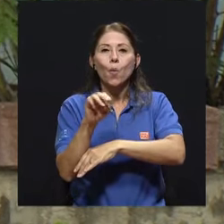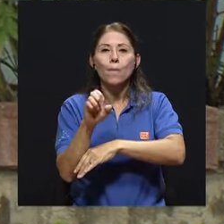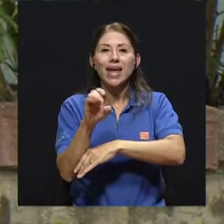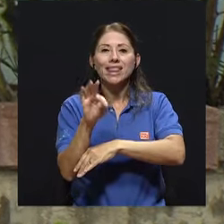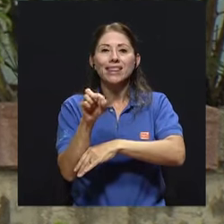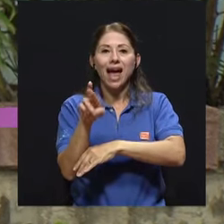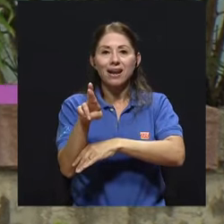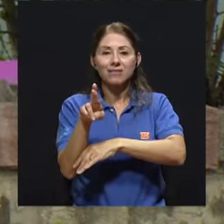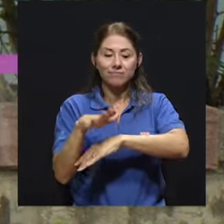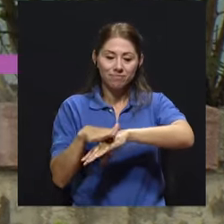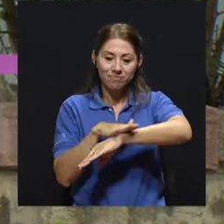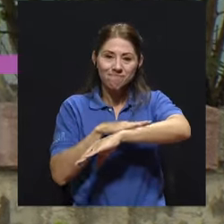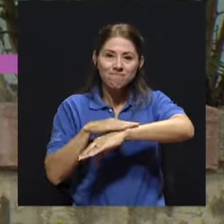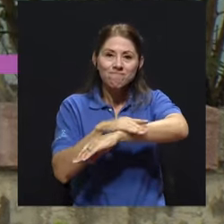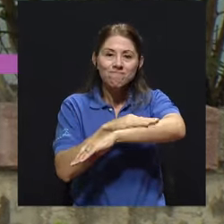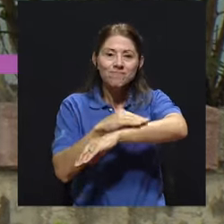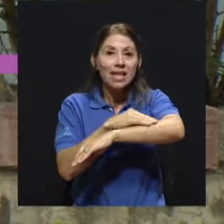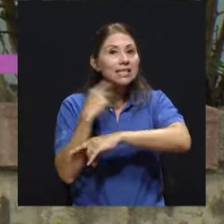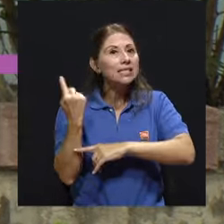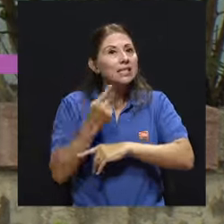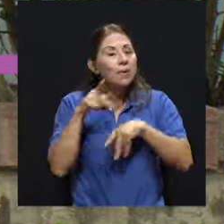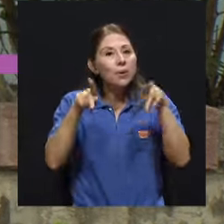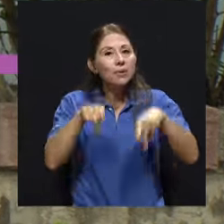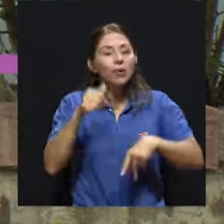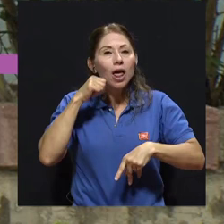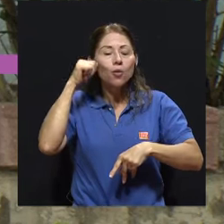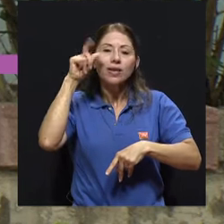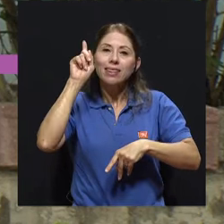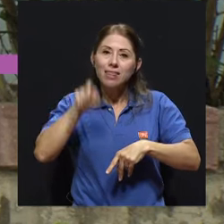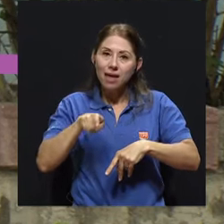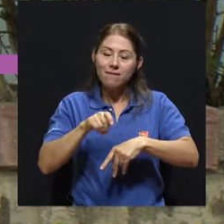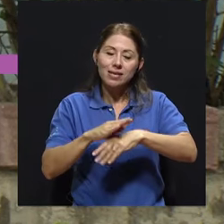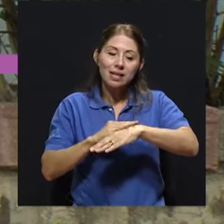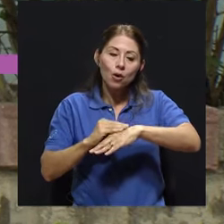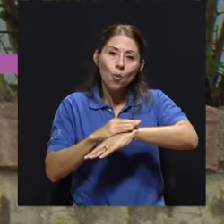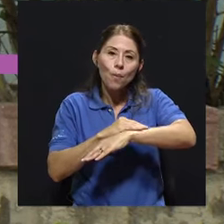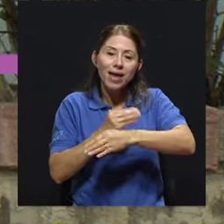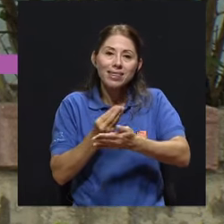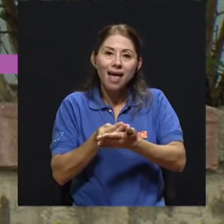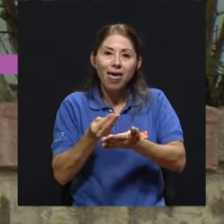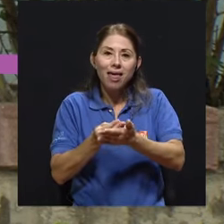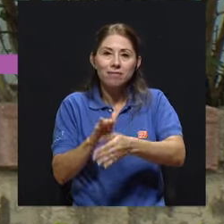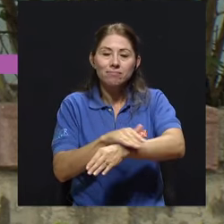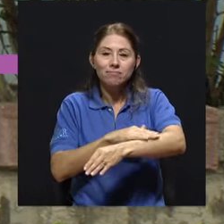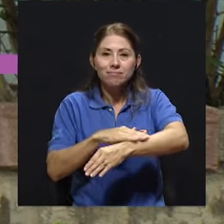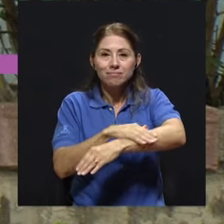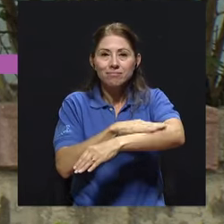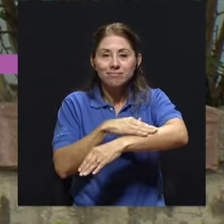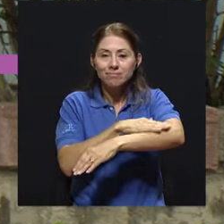bien humectada. Y es casi que una de las pocas cosas que uno le puede ofrecer al paciente